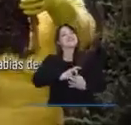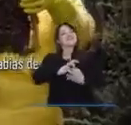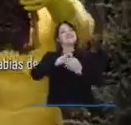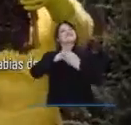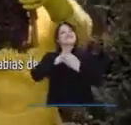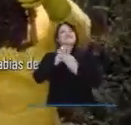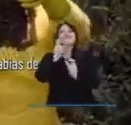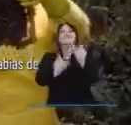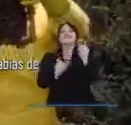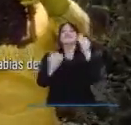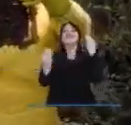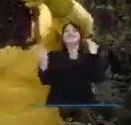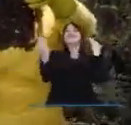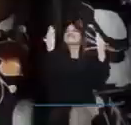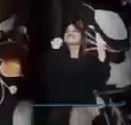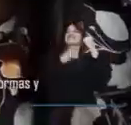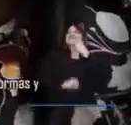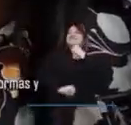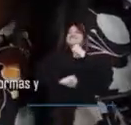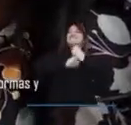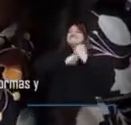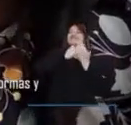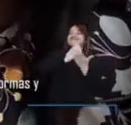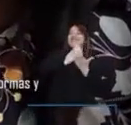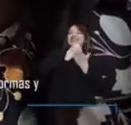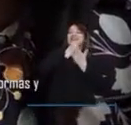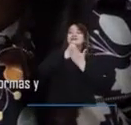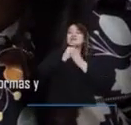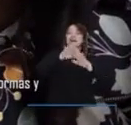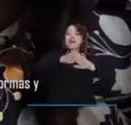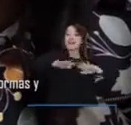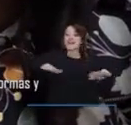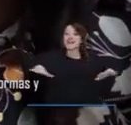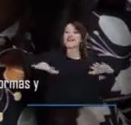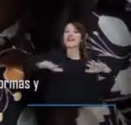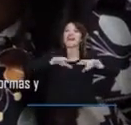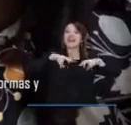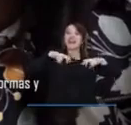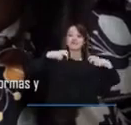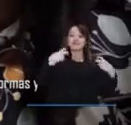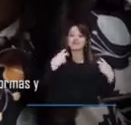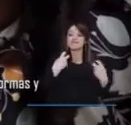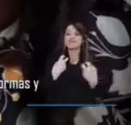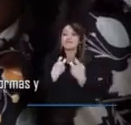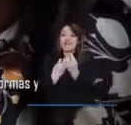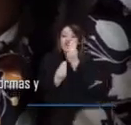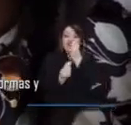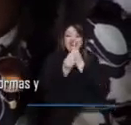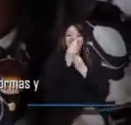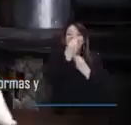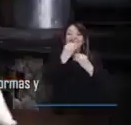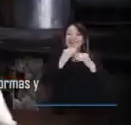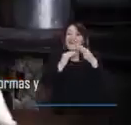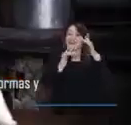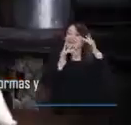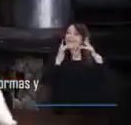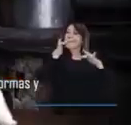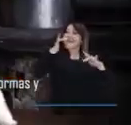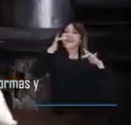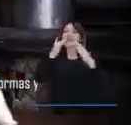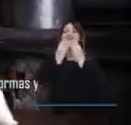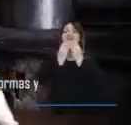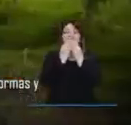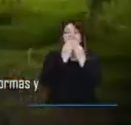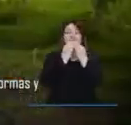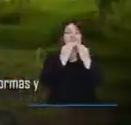sabias de nuestros campesinos. Compartirás en la mesa una experiencia que tiene muchos colores. Toma varias